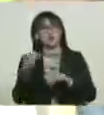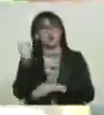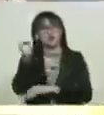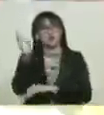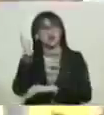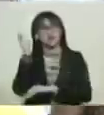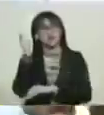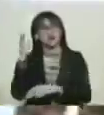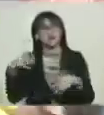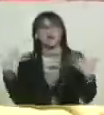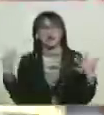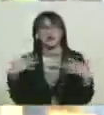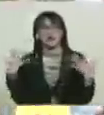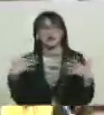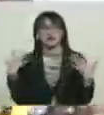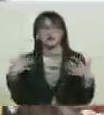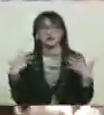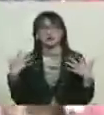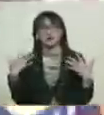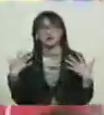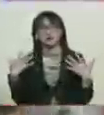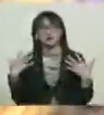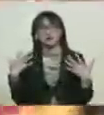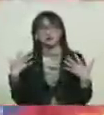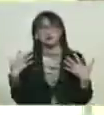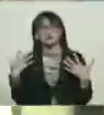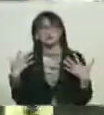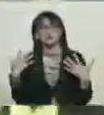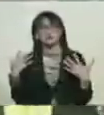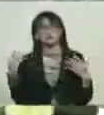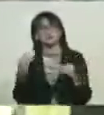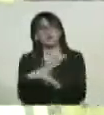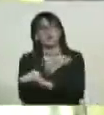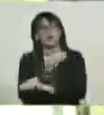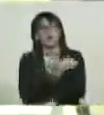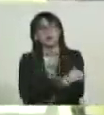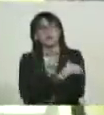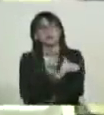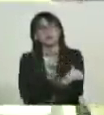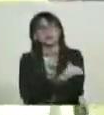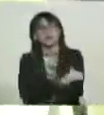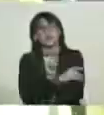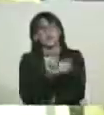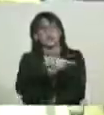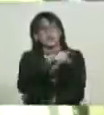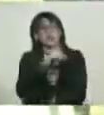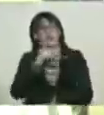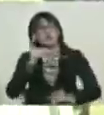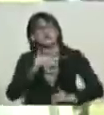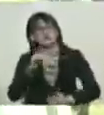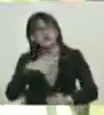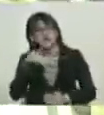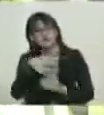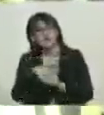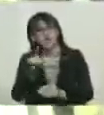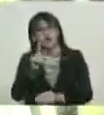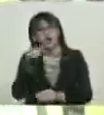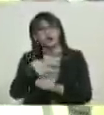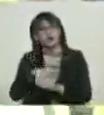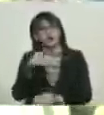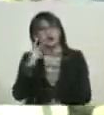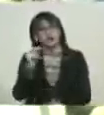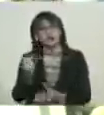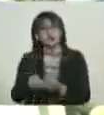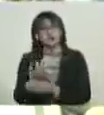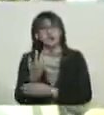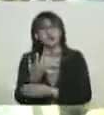campaña de mucha alegría que contrasta con esa oposición con mucha apatía que todavía no se decide si va o no va a votar este 20 de mayo. ¿A